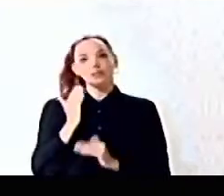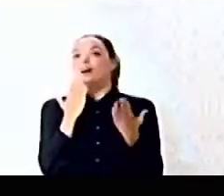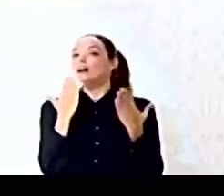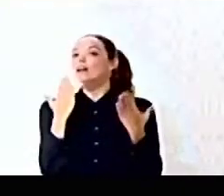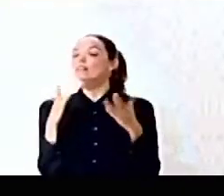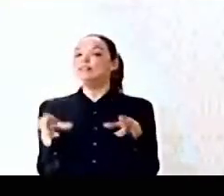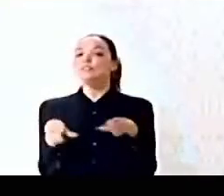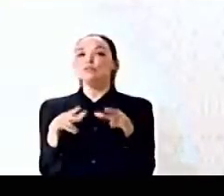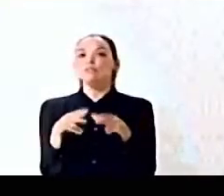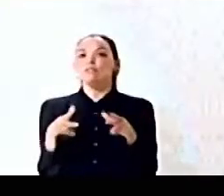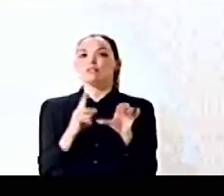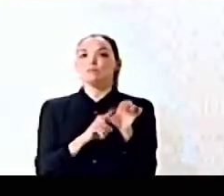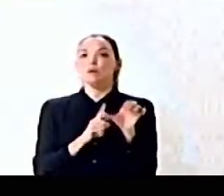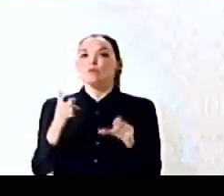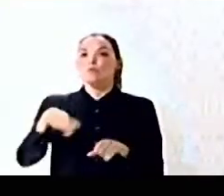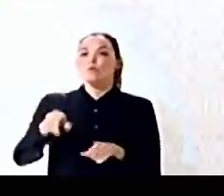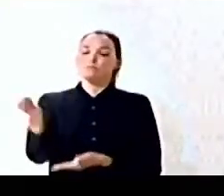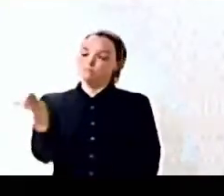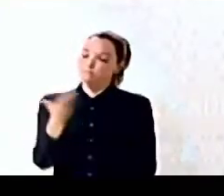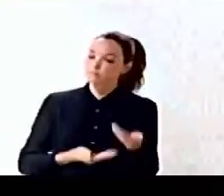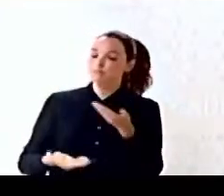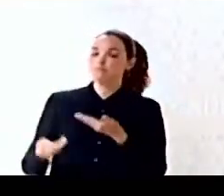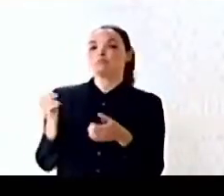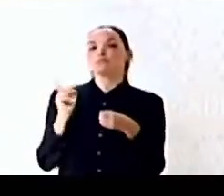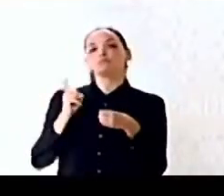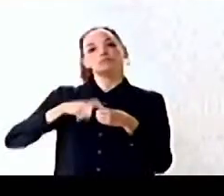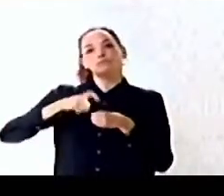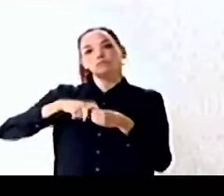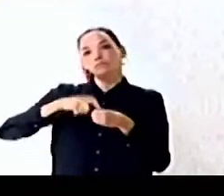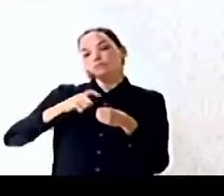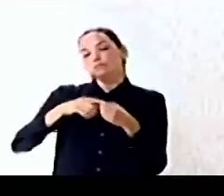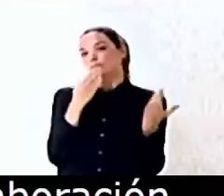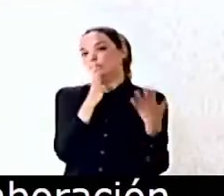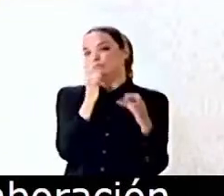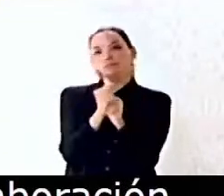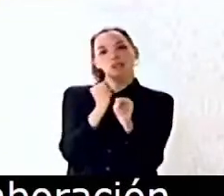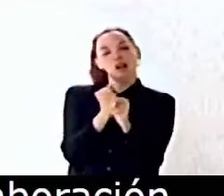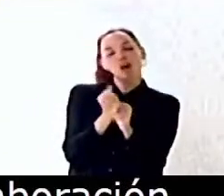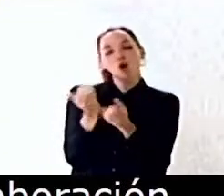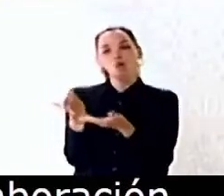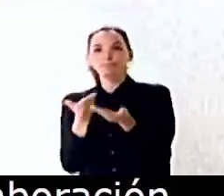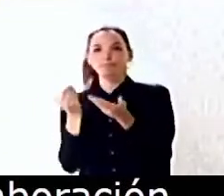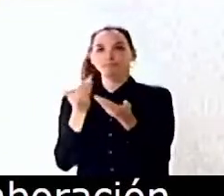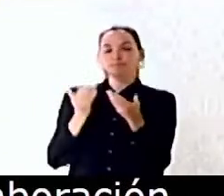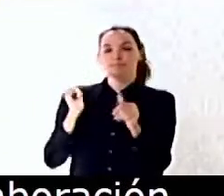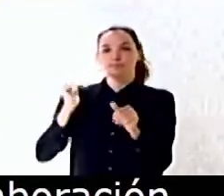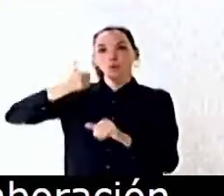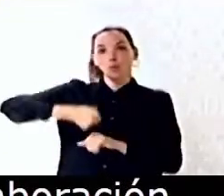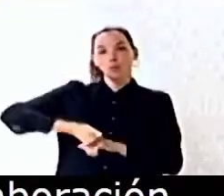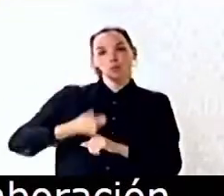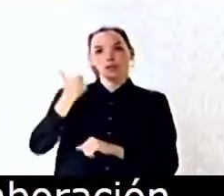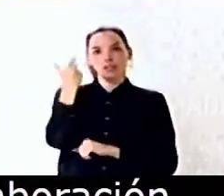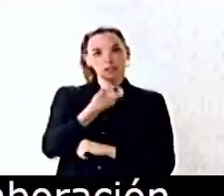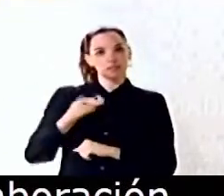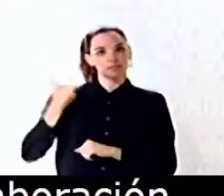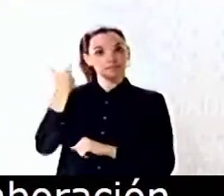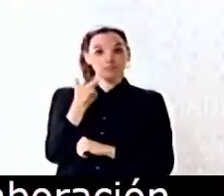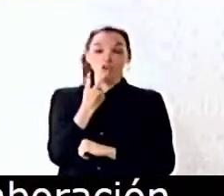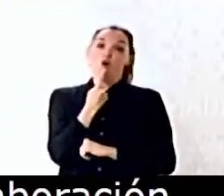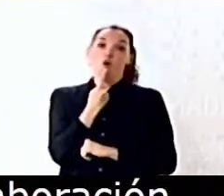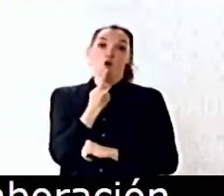la sociedad extremeña la colaboración, la participación, el trabajo colaborativo que han tenido durante todo este tiempo, que